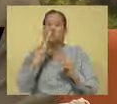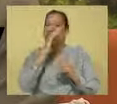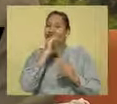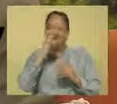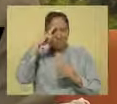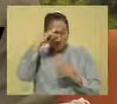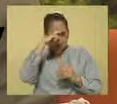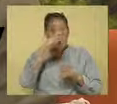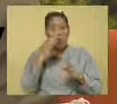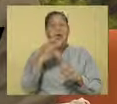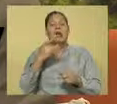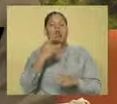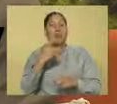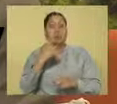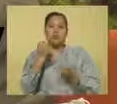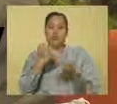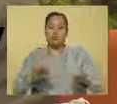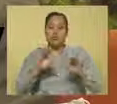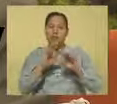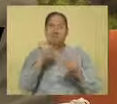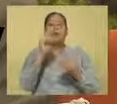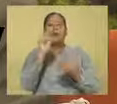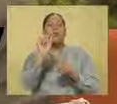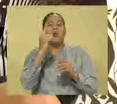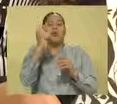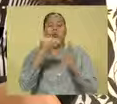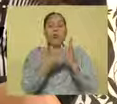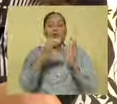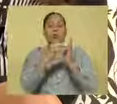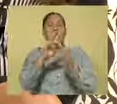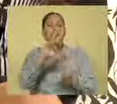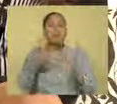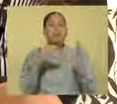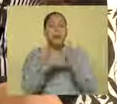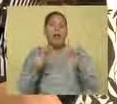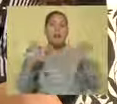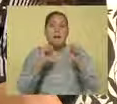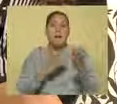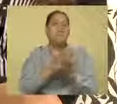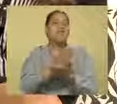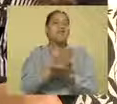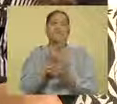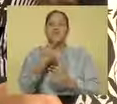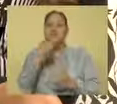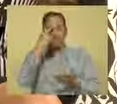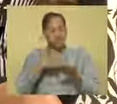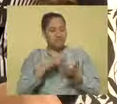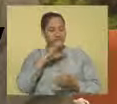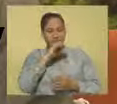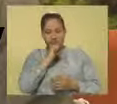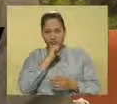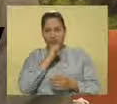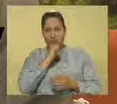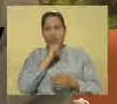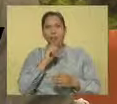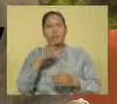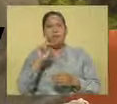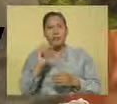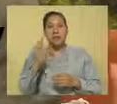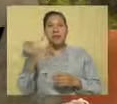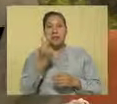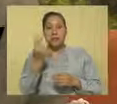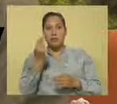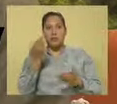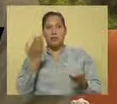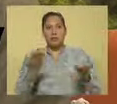importante, que efectivamente es Claro. 1,200,000 empleos en el año. Por tanto, sí tiene que haber más